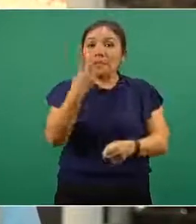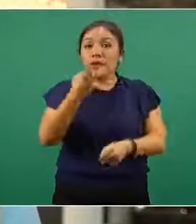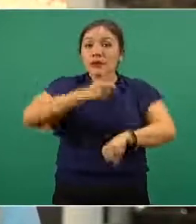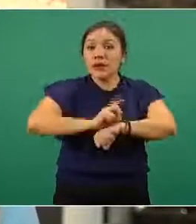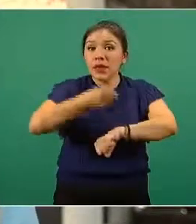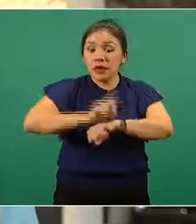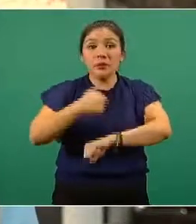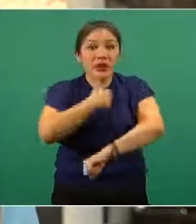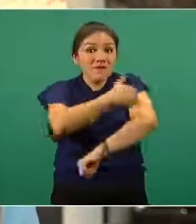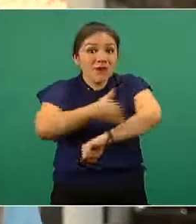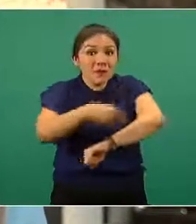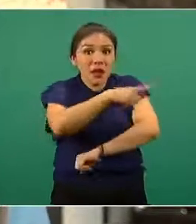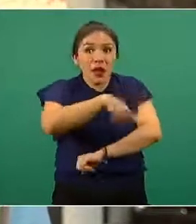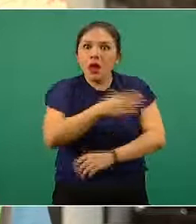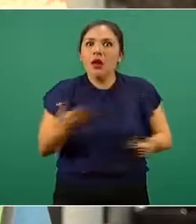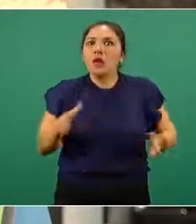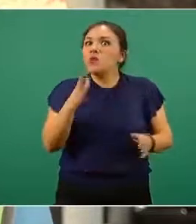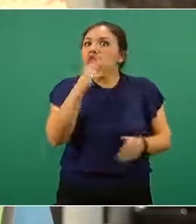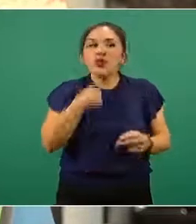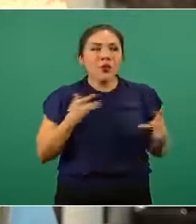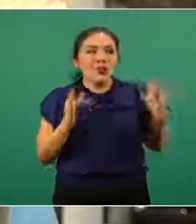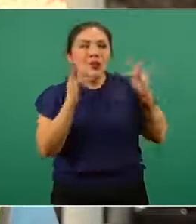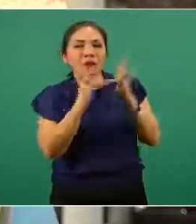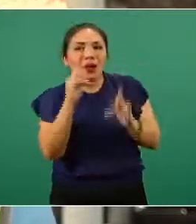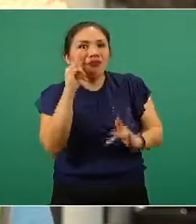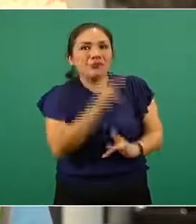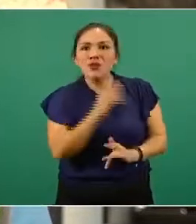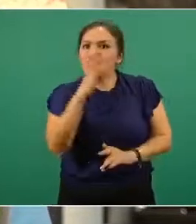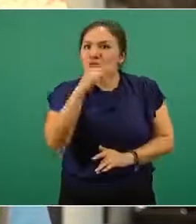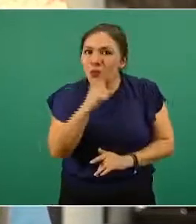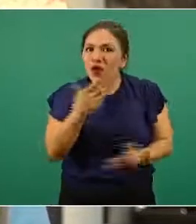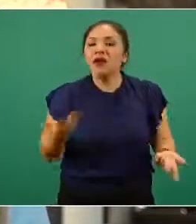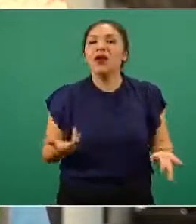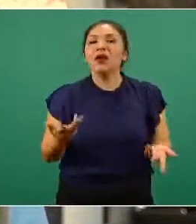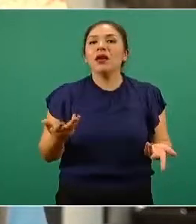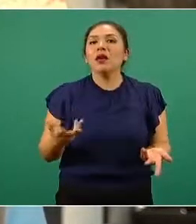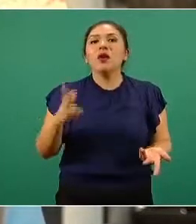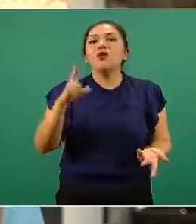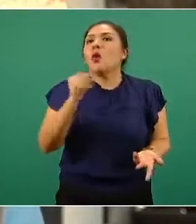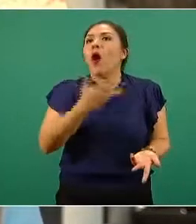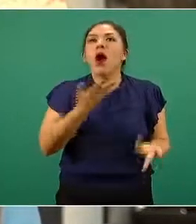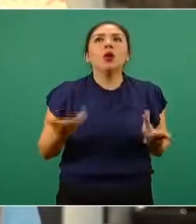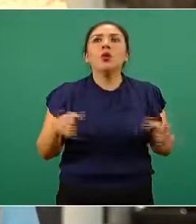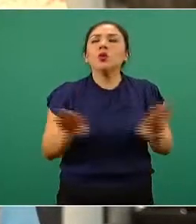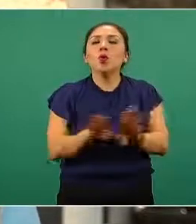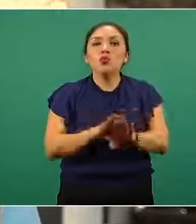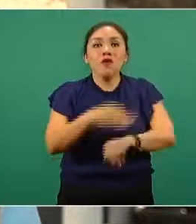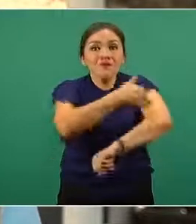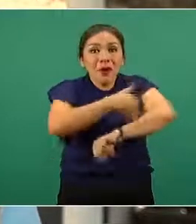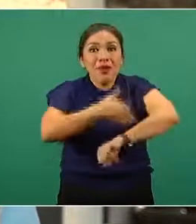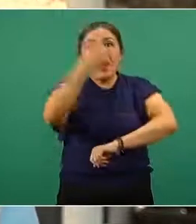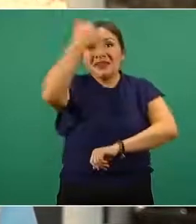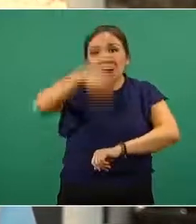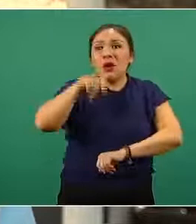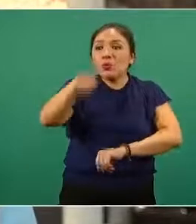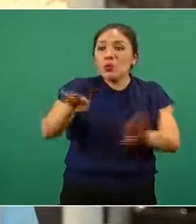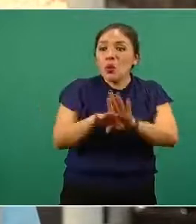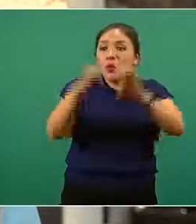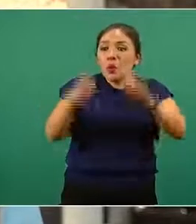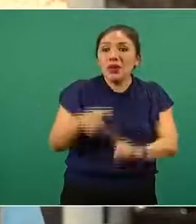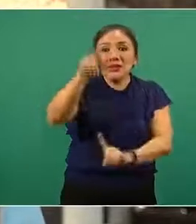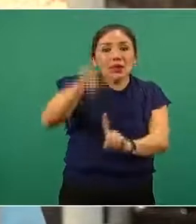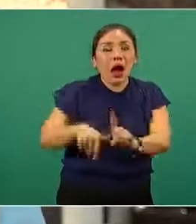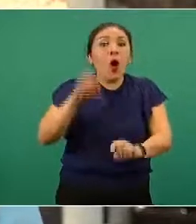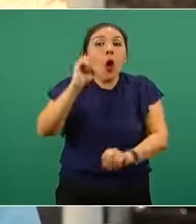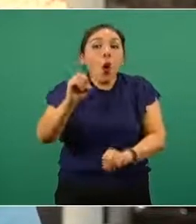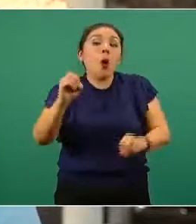días, mi familia no podía tener contacto conmigo. No hay manera de que tu familia sepa cómo estás a menos